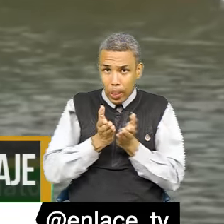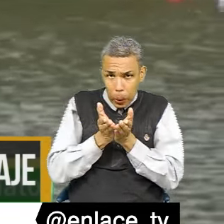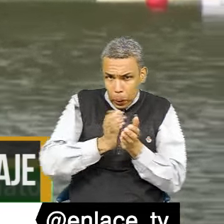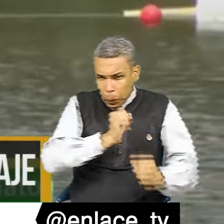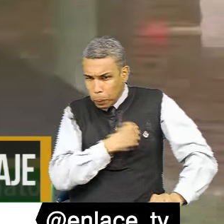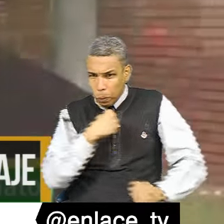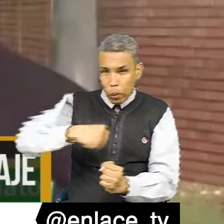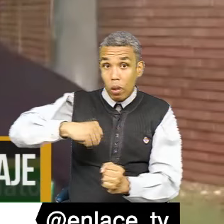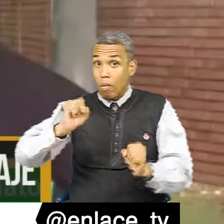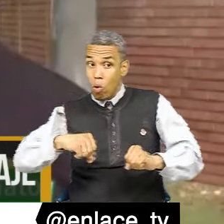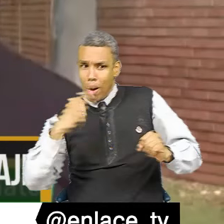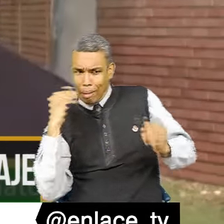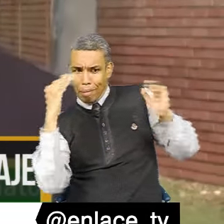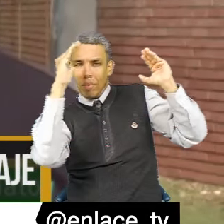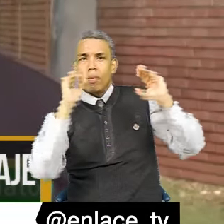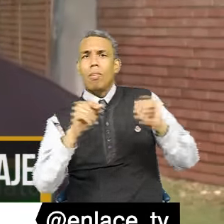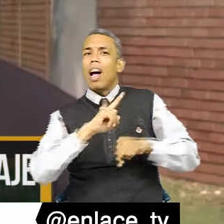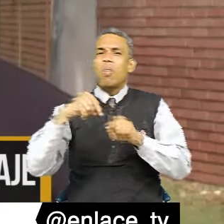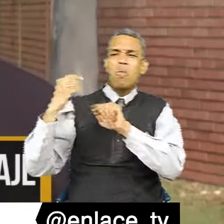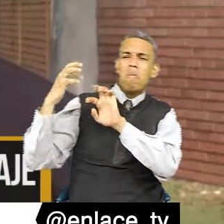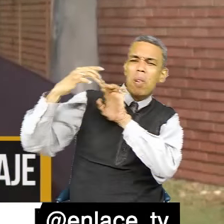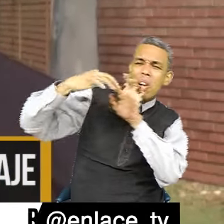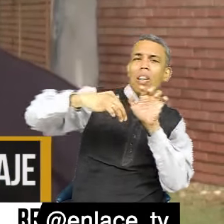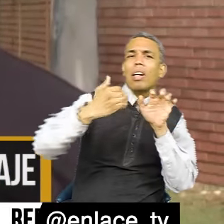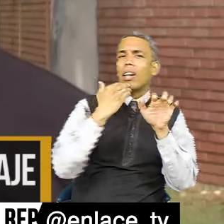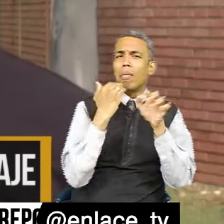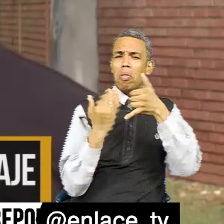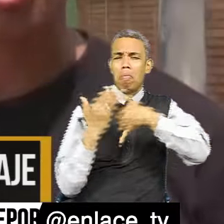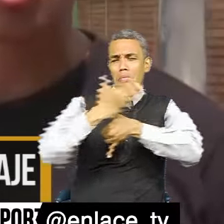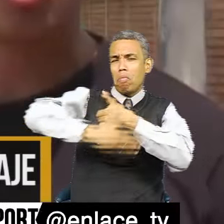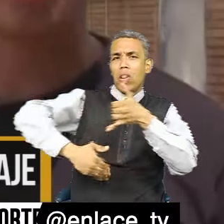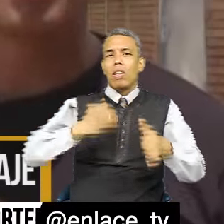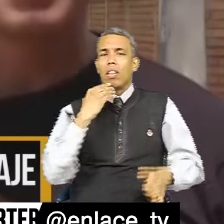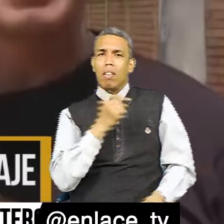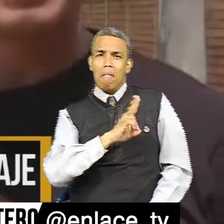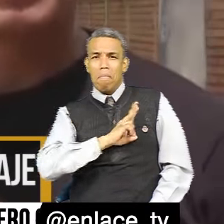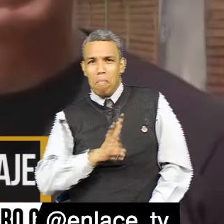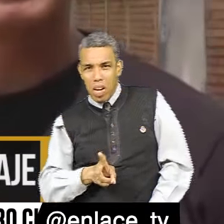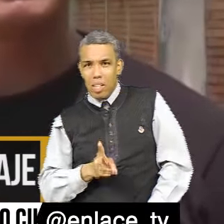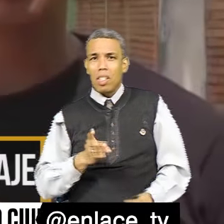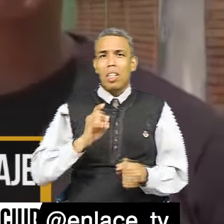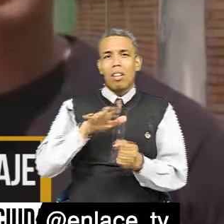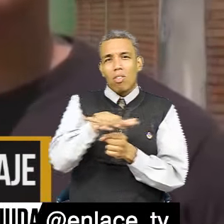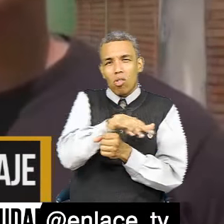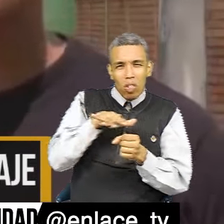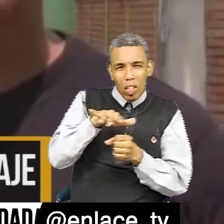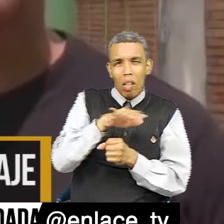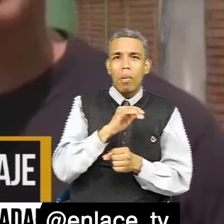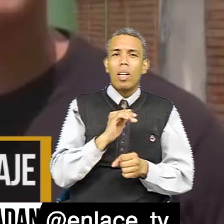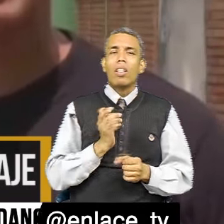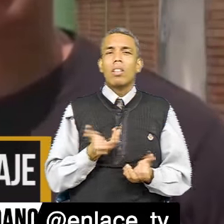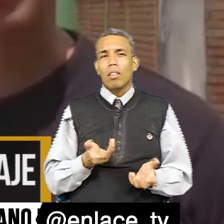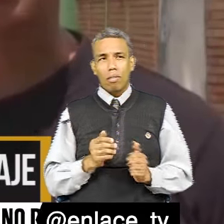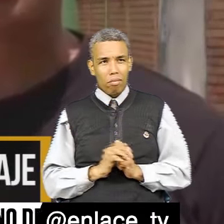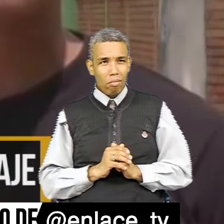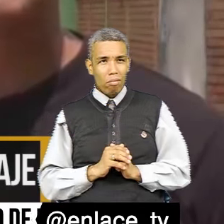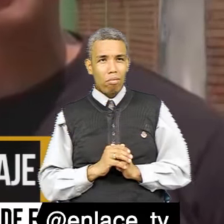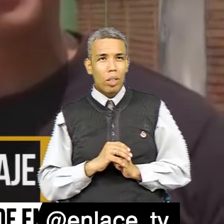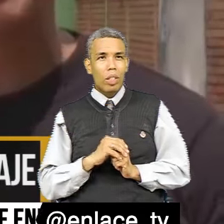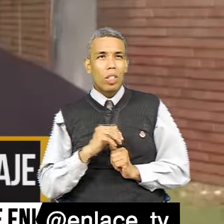del Valle, Antioquia, Bogotá, Cundinamarca, Vaupés, Córdoba, Chocó, que van a estar disputando cupos para las